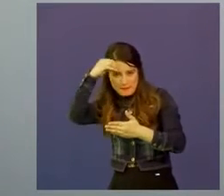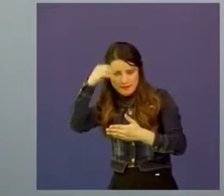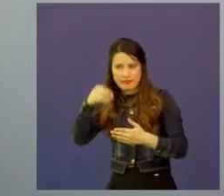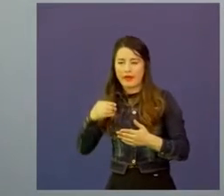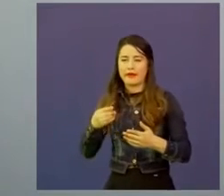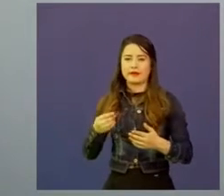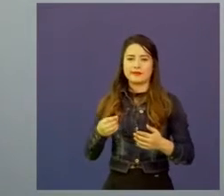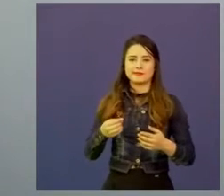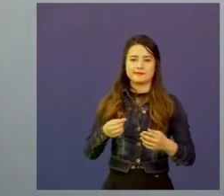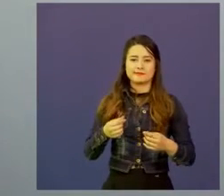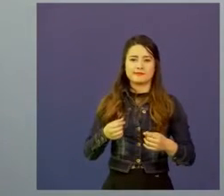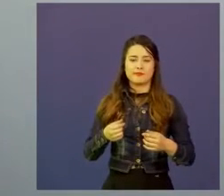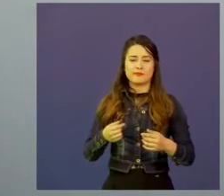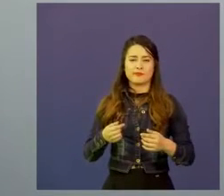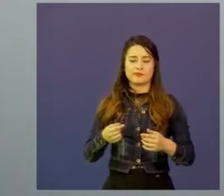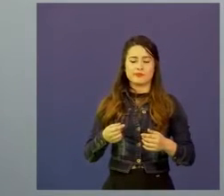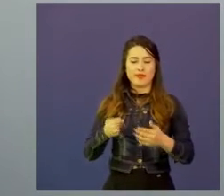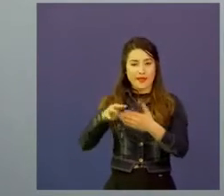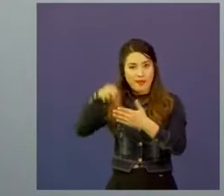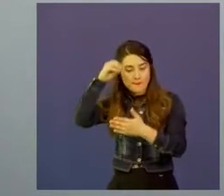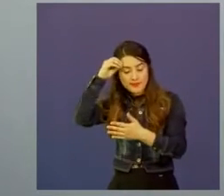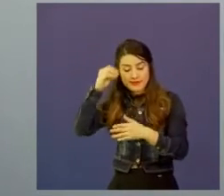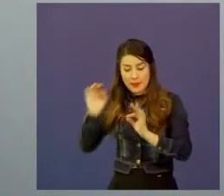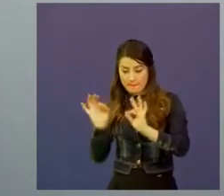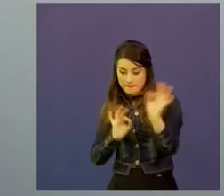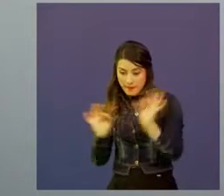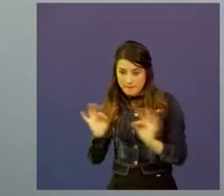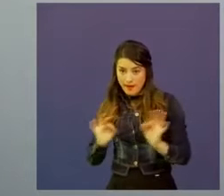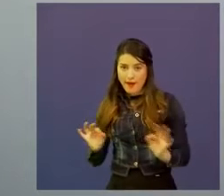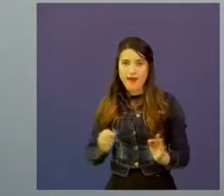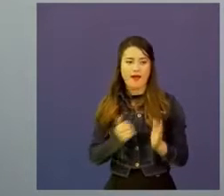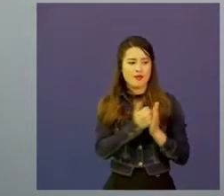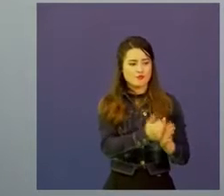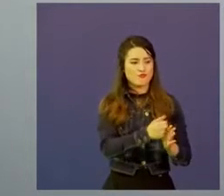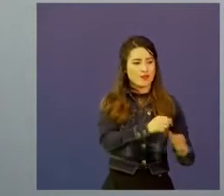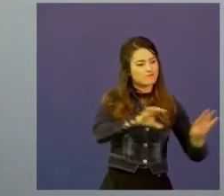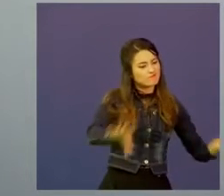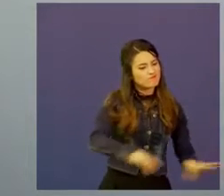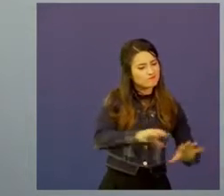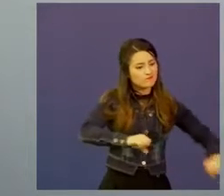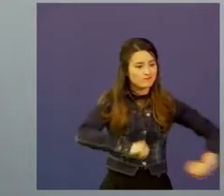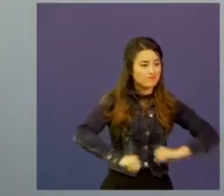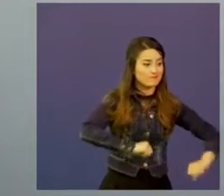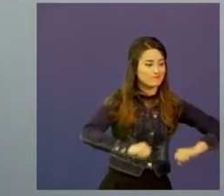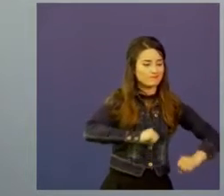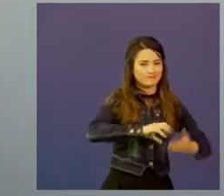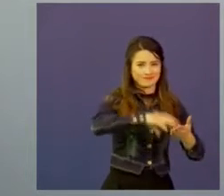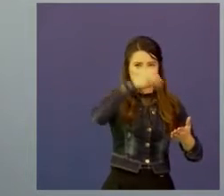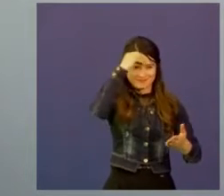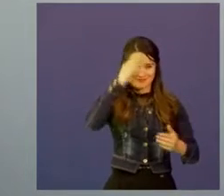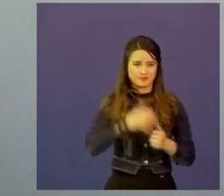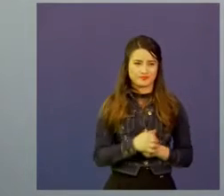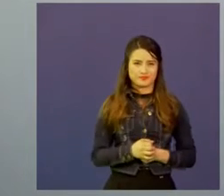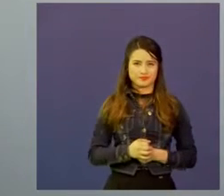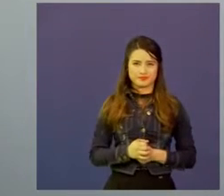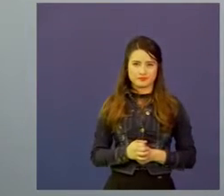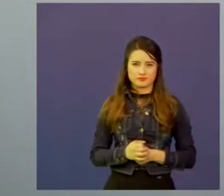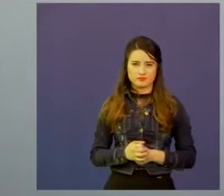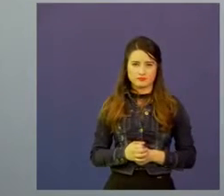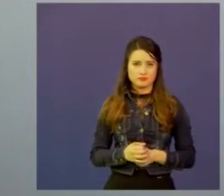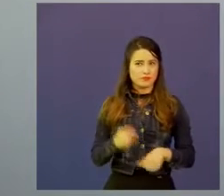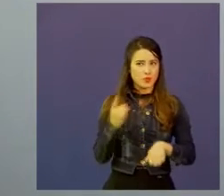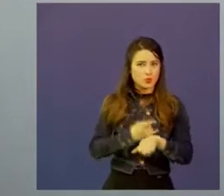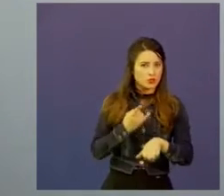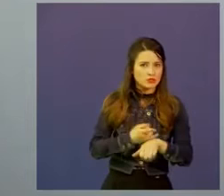y pasar a un aprendizaje activo. Podemos utilizar elementos básicos que tenemos en el aula,